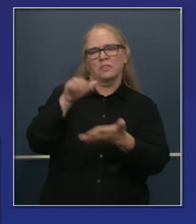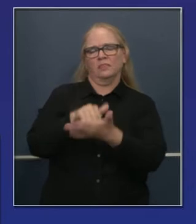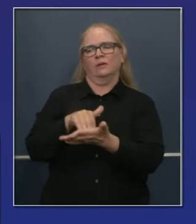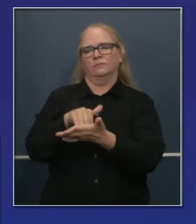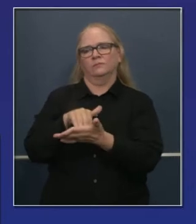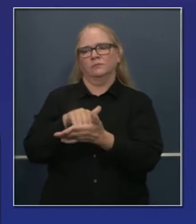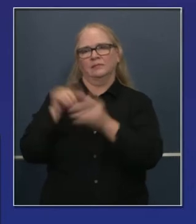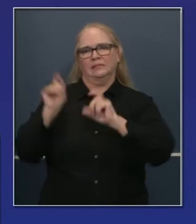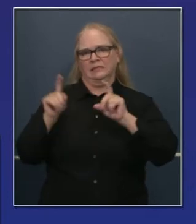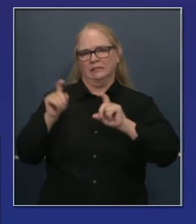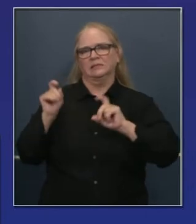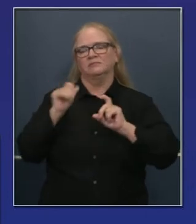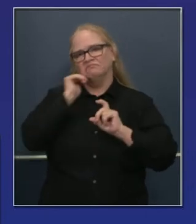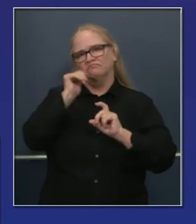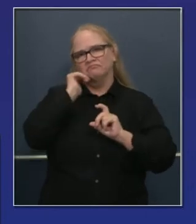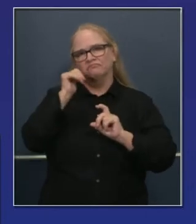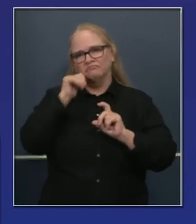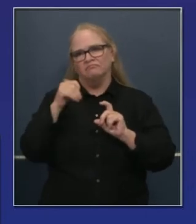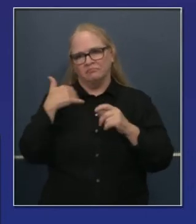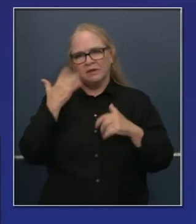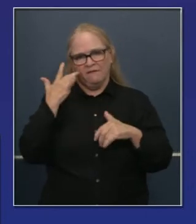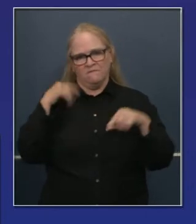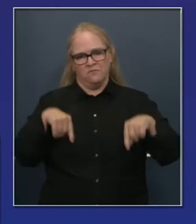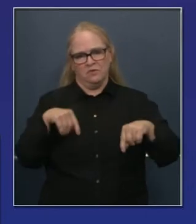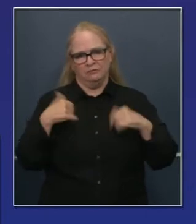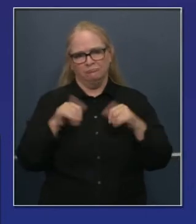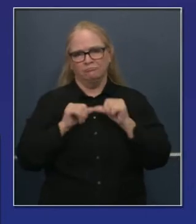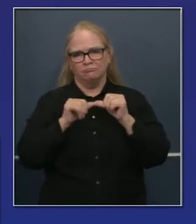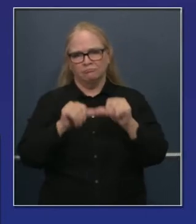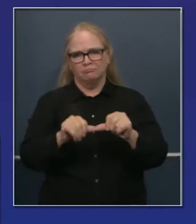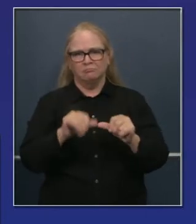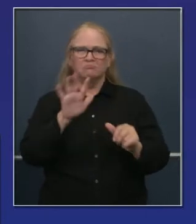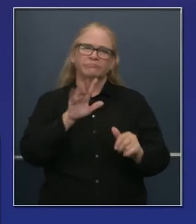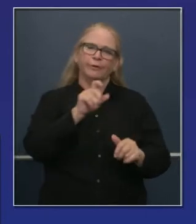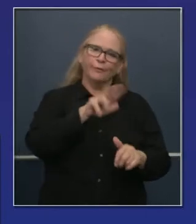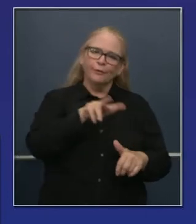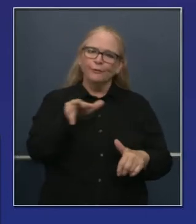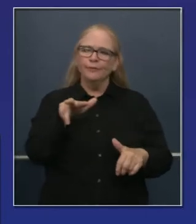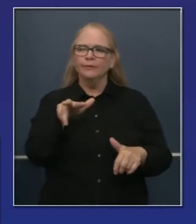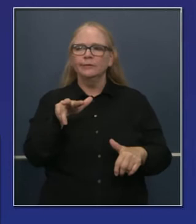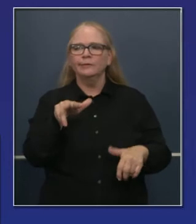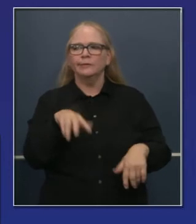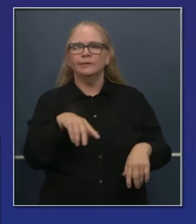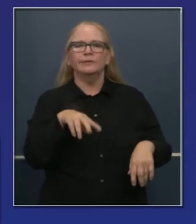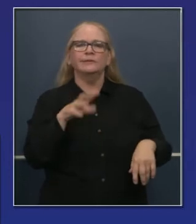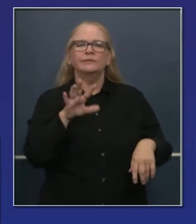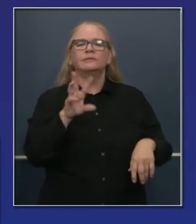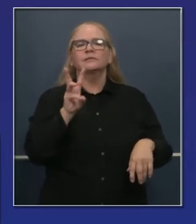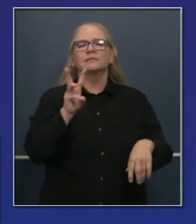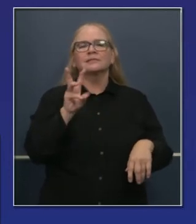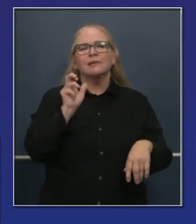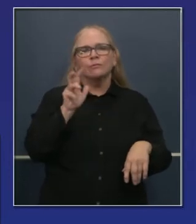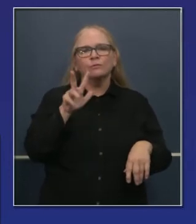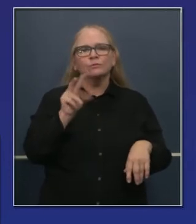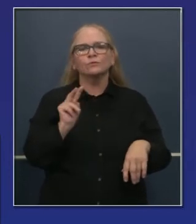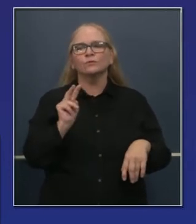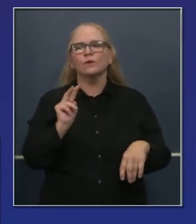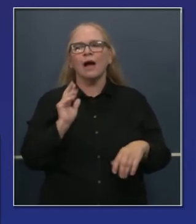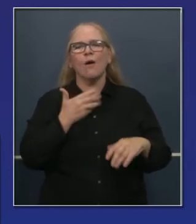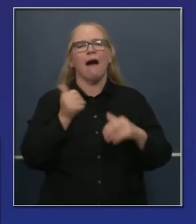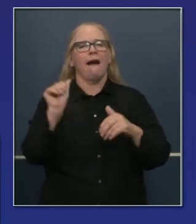día aquí en el estado de california 133 mil 632 para ser precisos